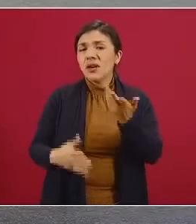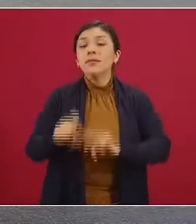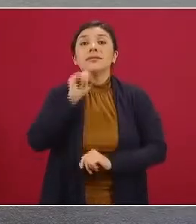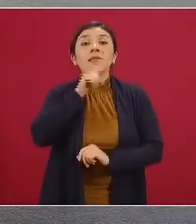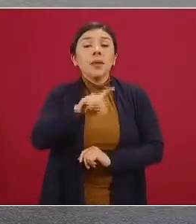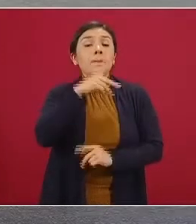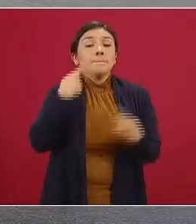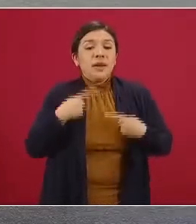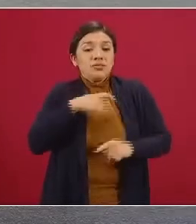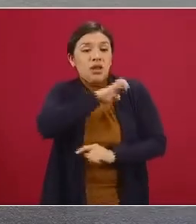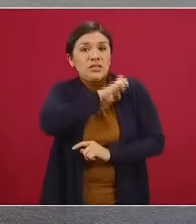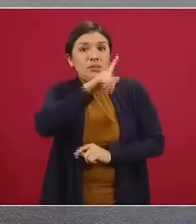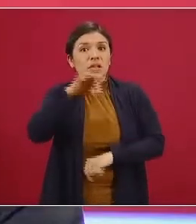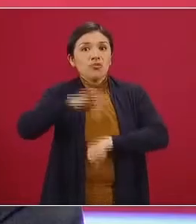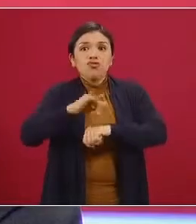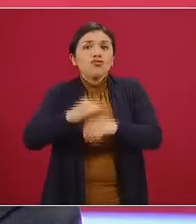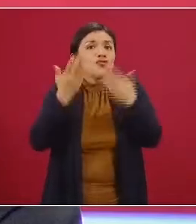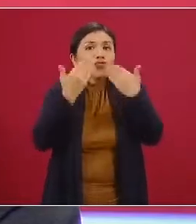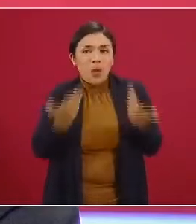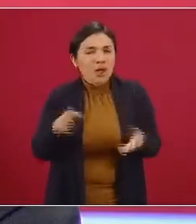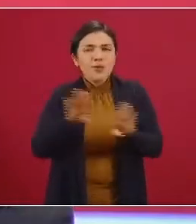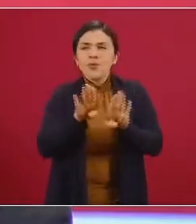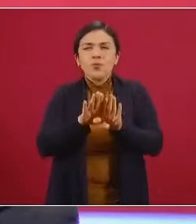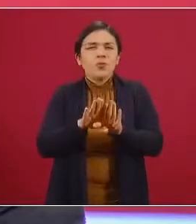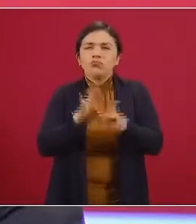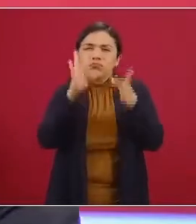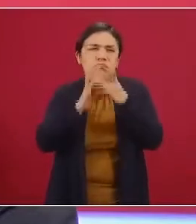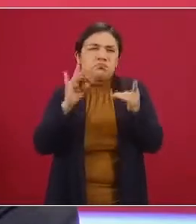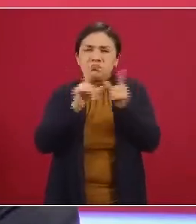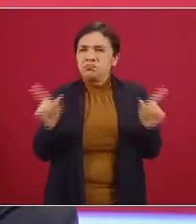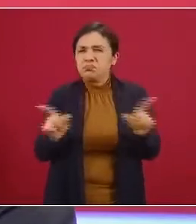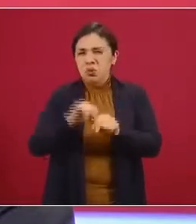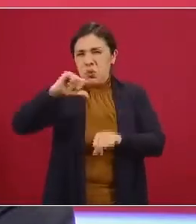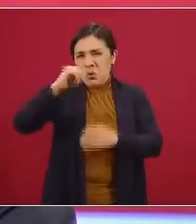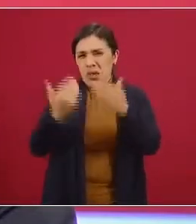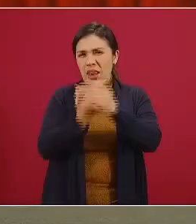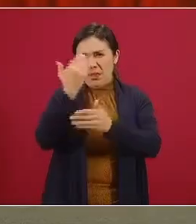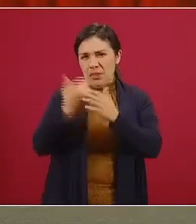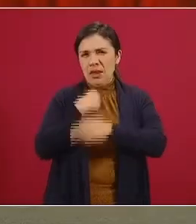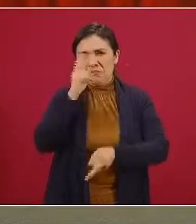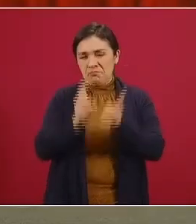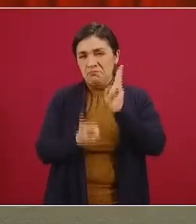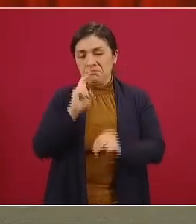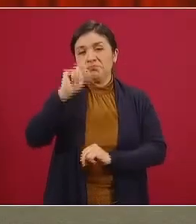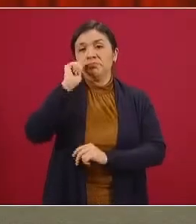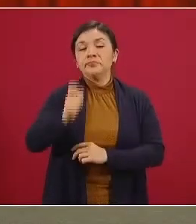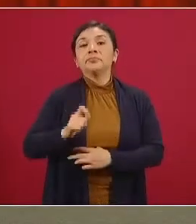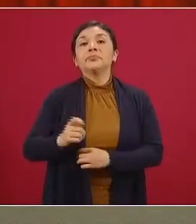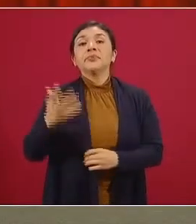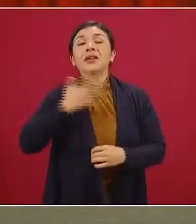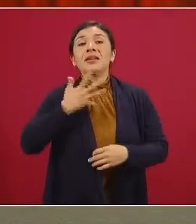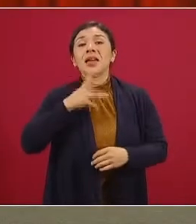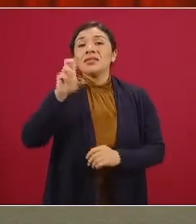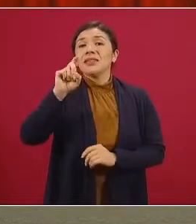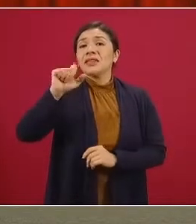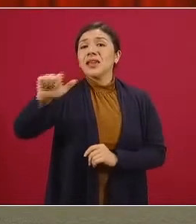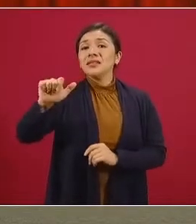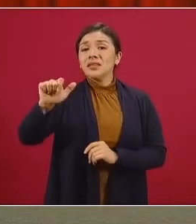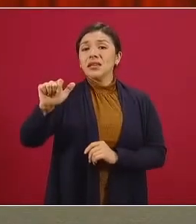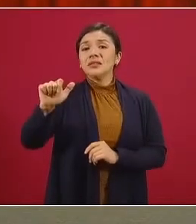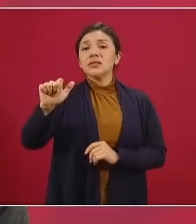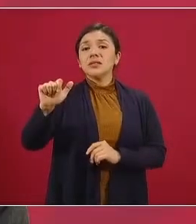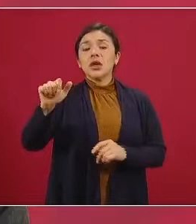también especialistas. Por poner un dato muy concreto que esta mañana conversábamos, hay